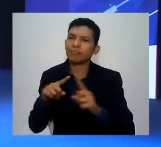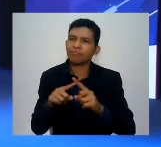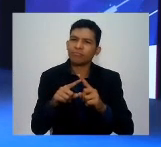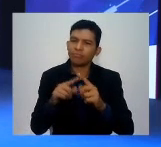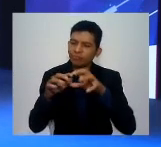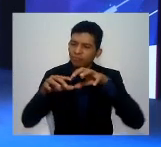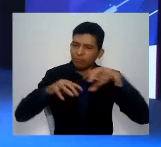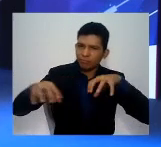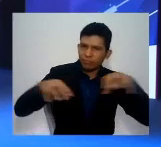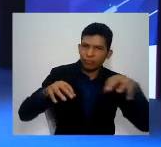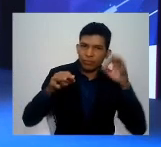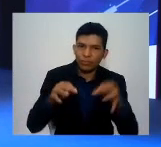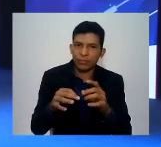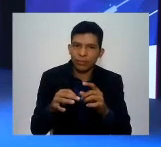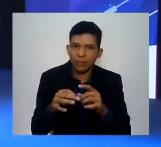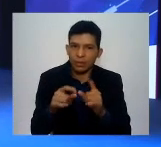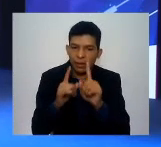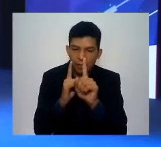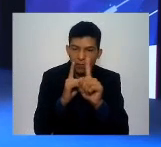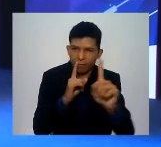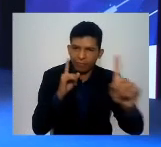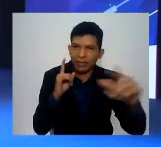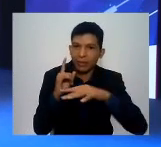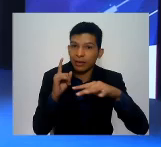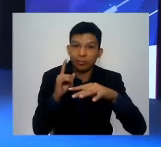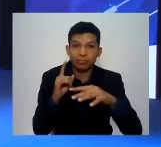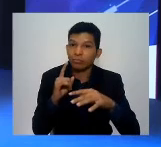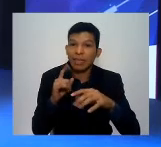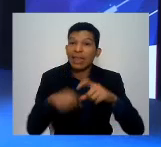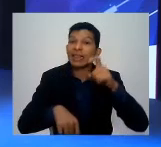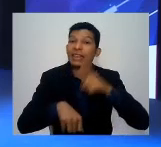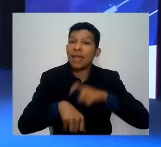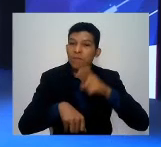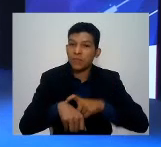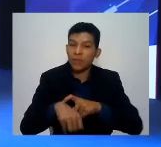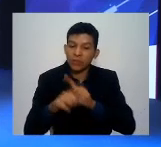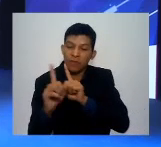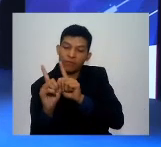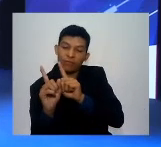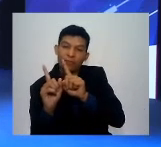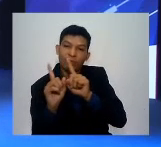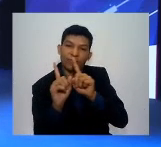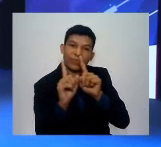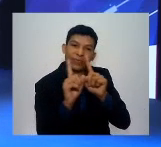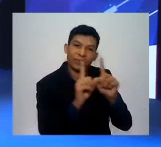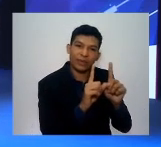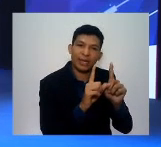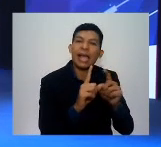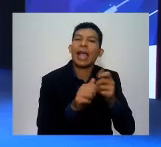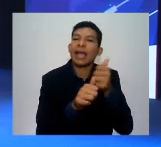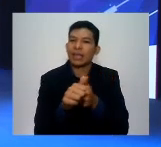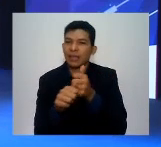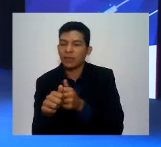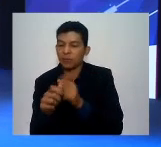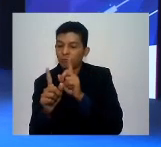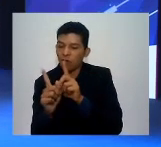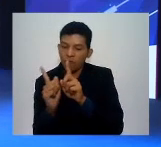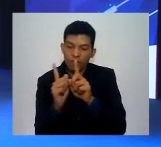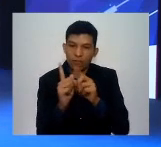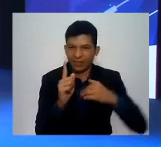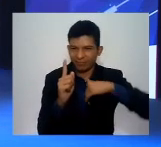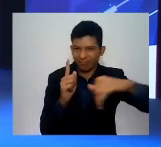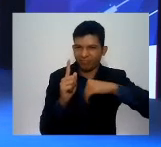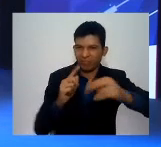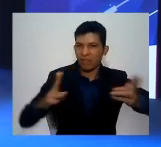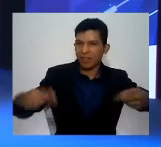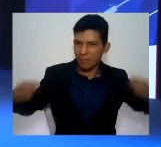sido dentro del tiempo reglamentario o no y para que los equipos tuvieran con más atención. El cronómetro de tiro realmente ayudó mucho al espectáculo del básquetbol